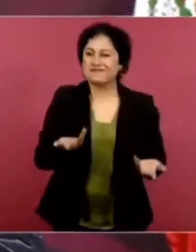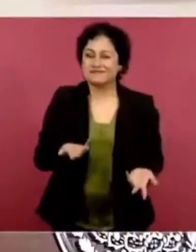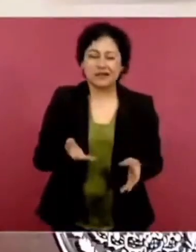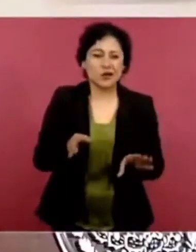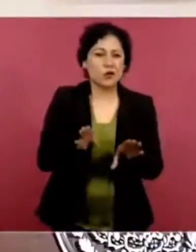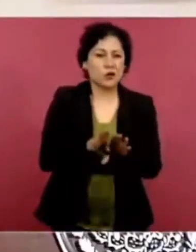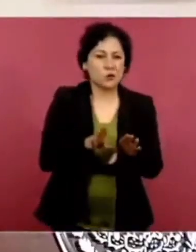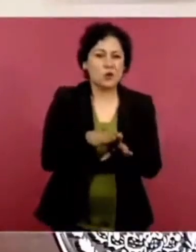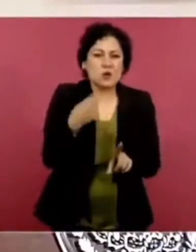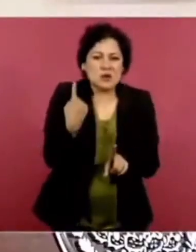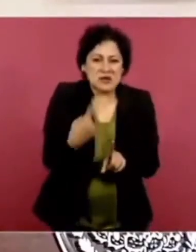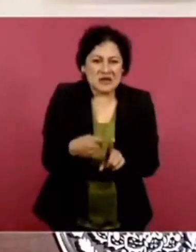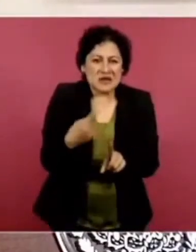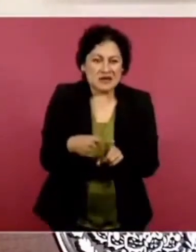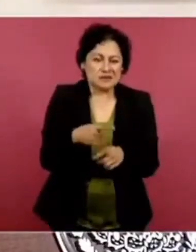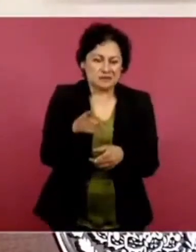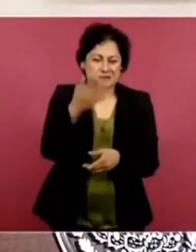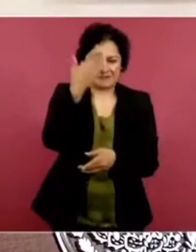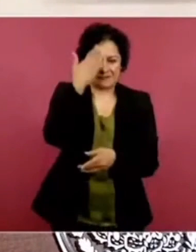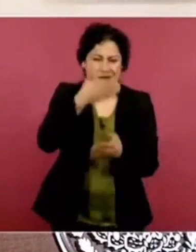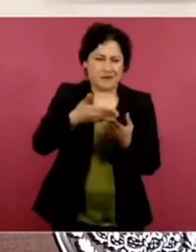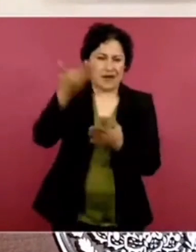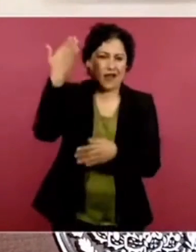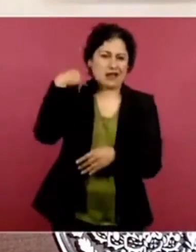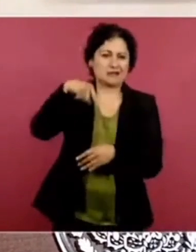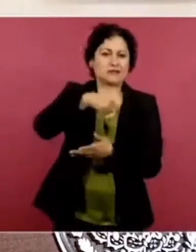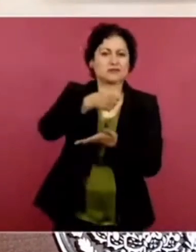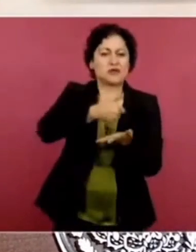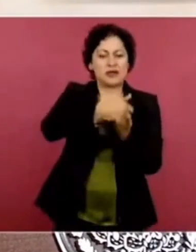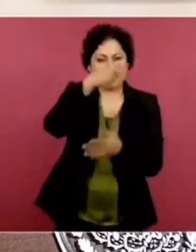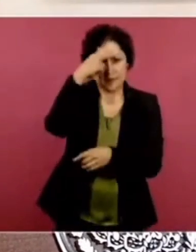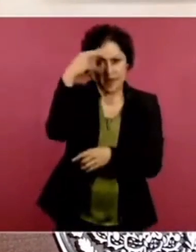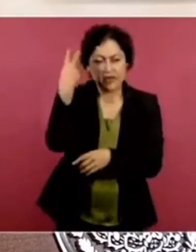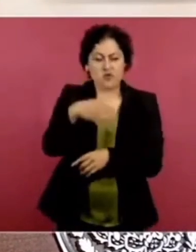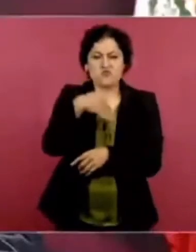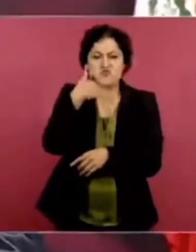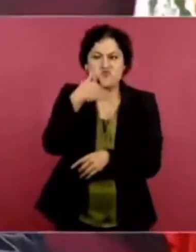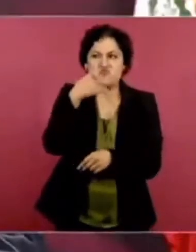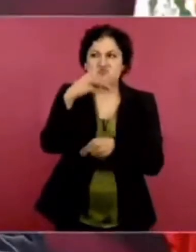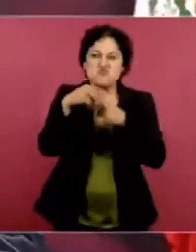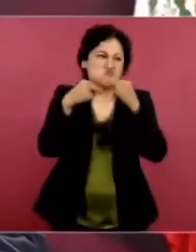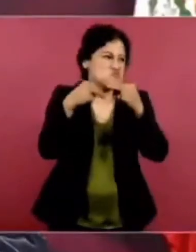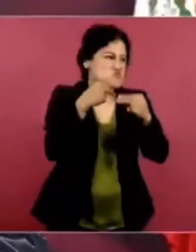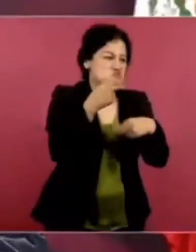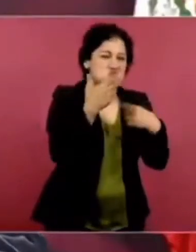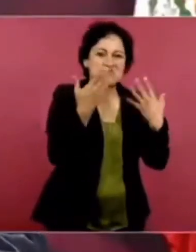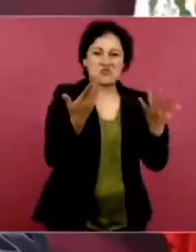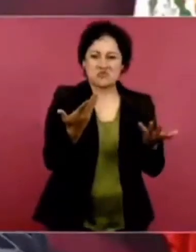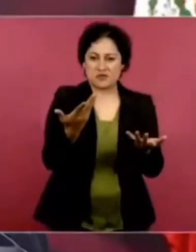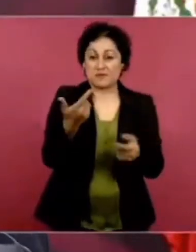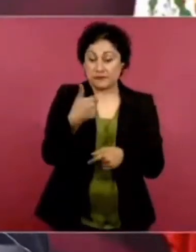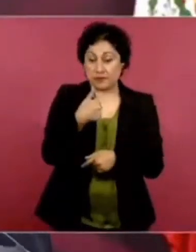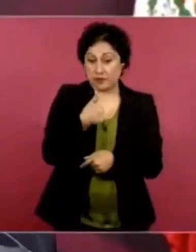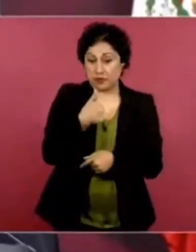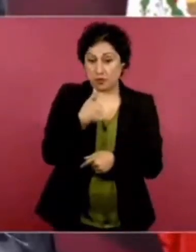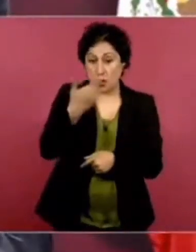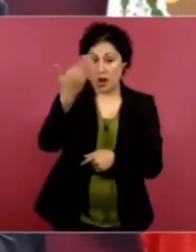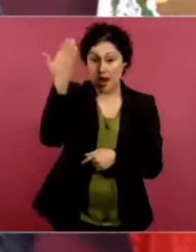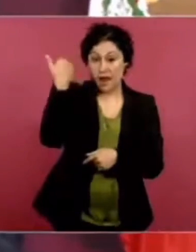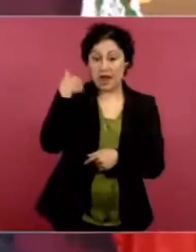ambientales, la contaminación en la ciudad. Yo traía en la cabeza,